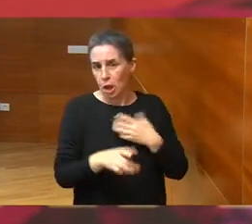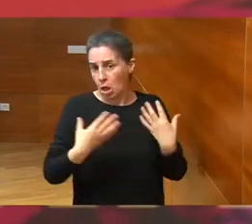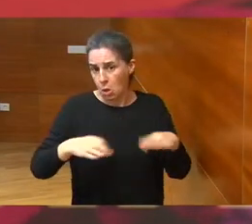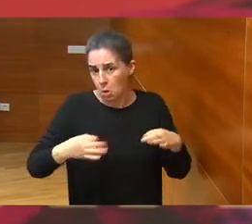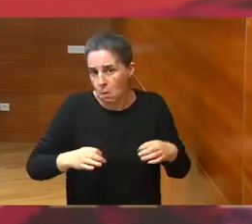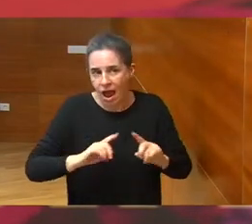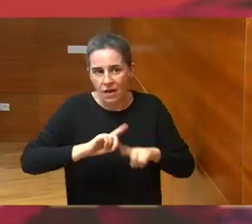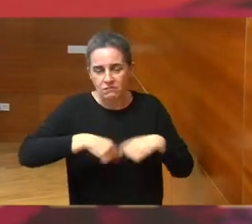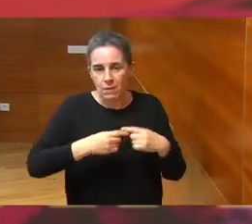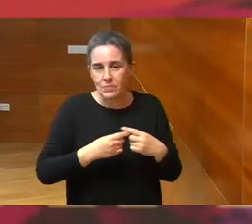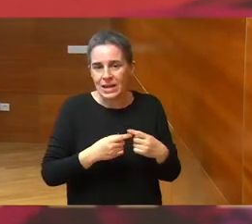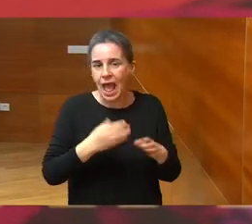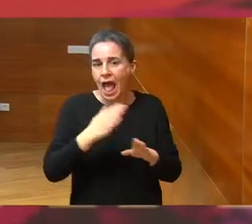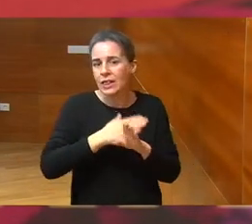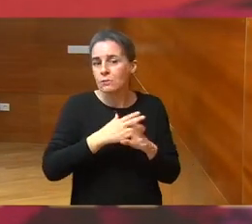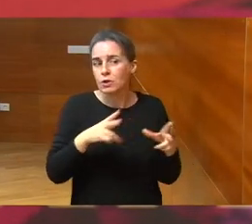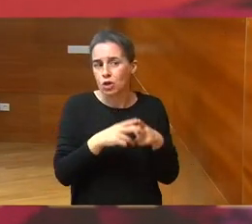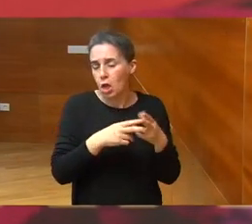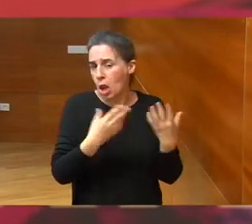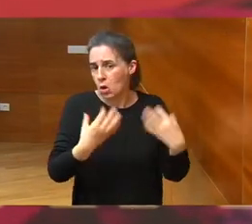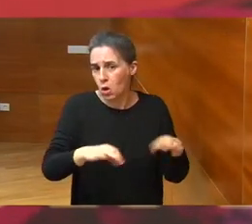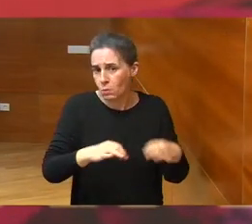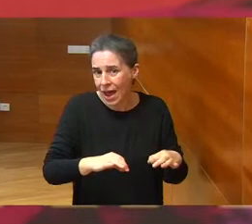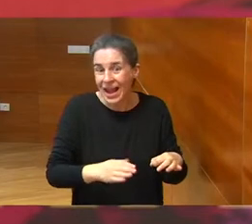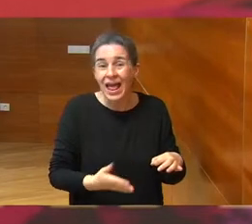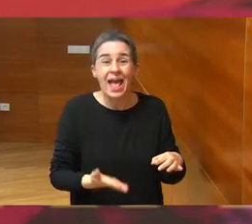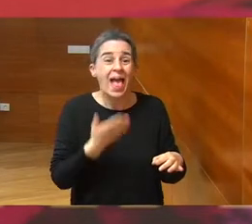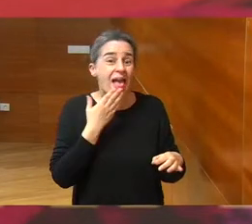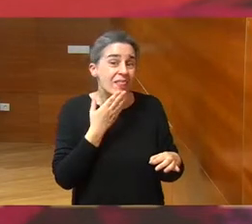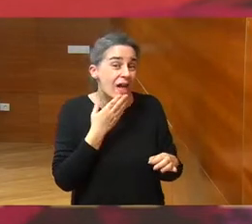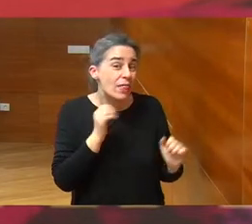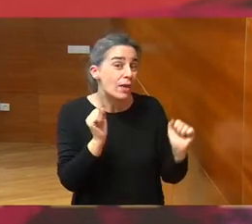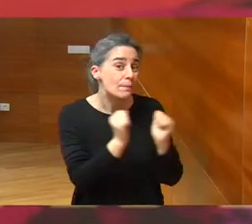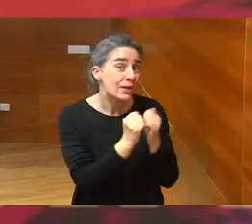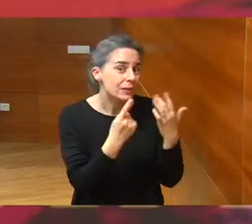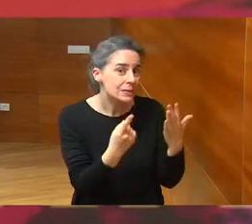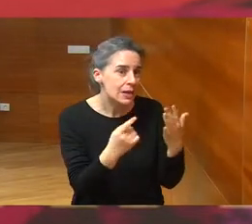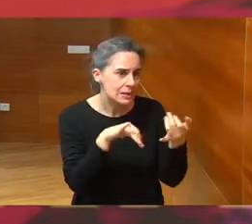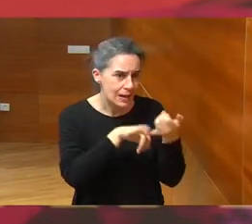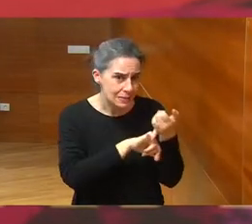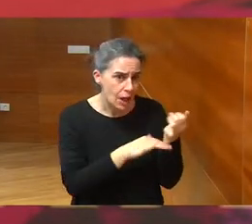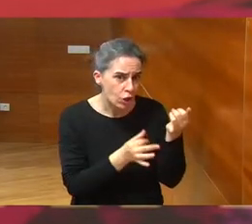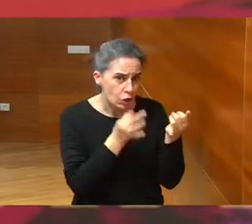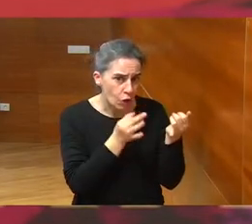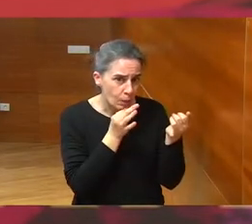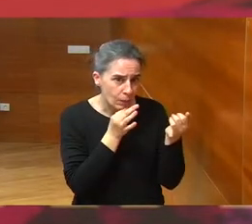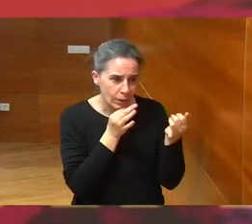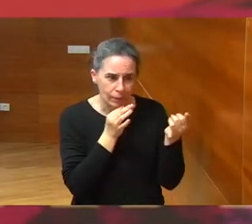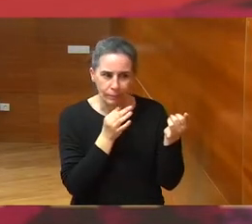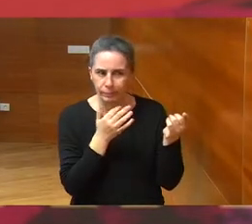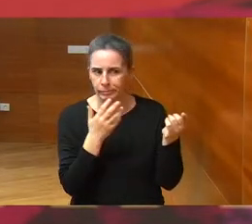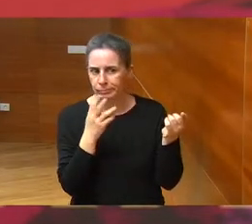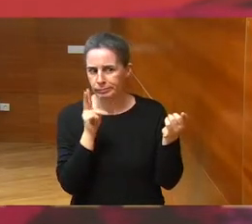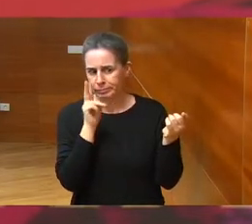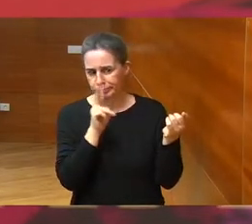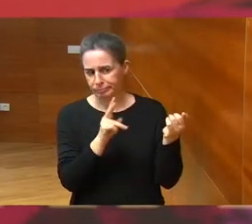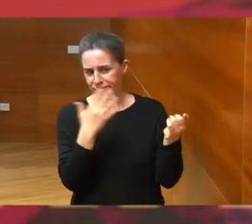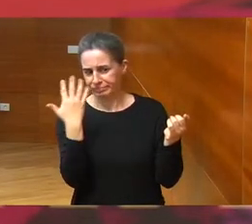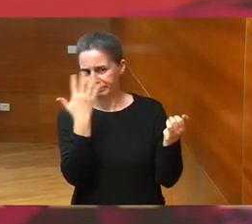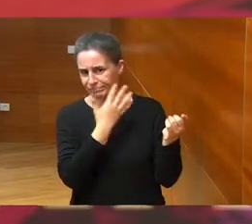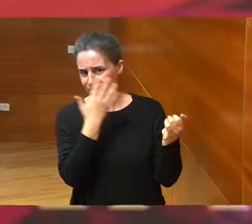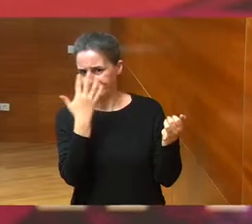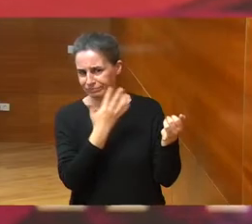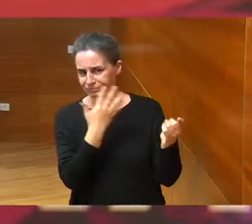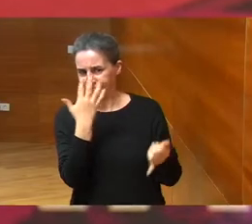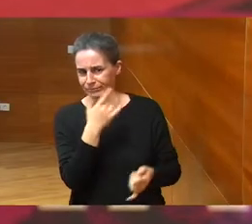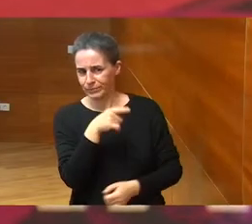si os 26 años no no está casada dirían hoy aquí oso me subí aquí